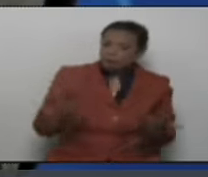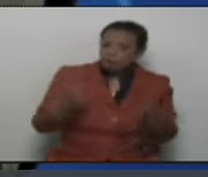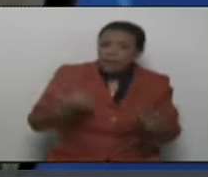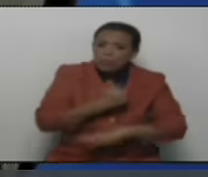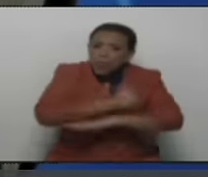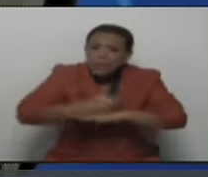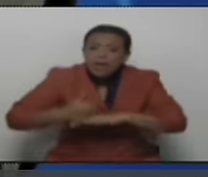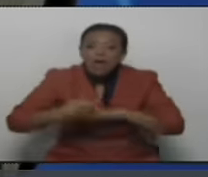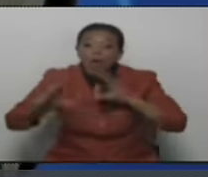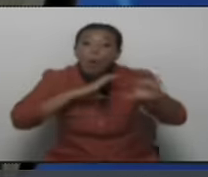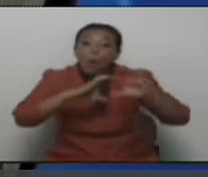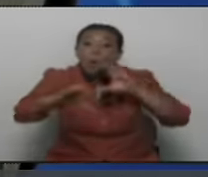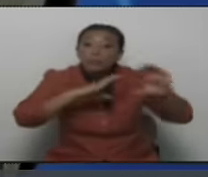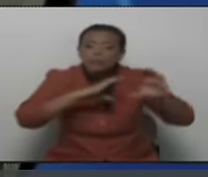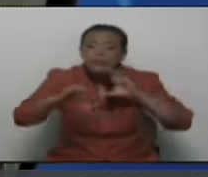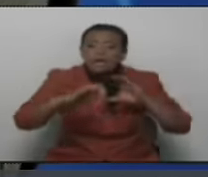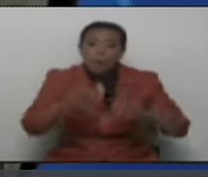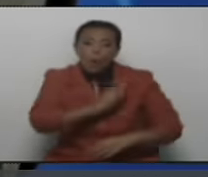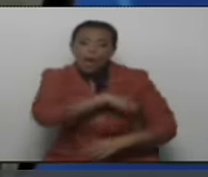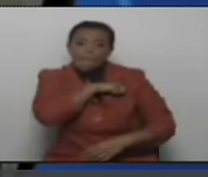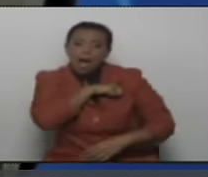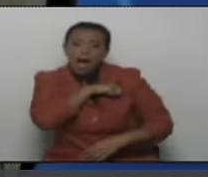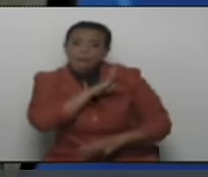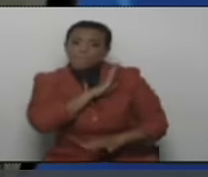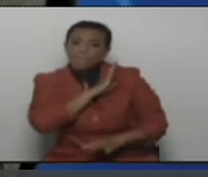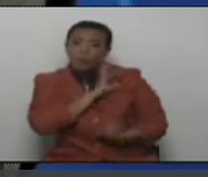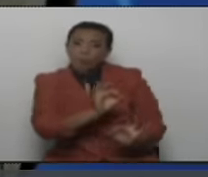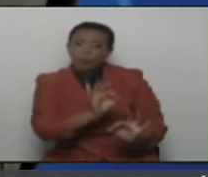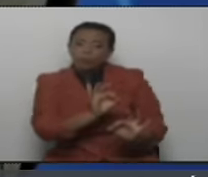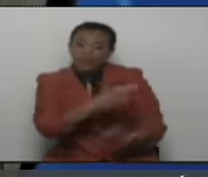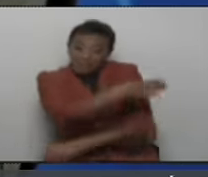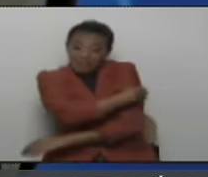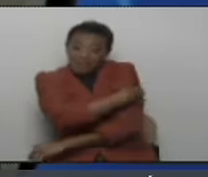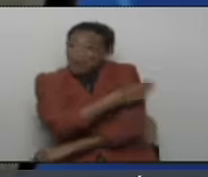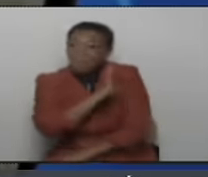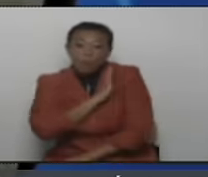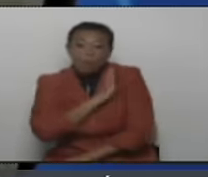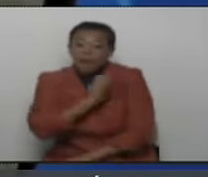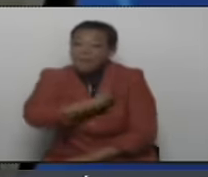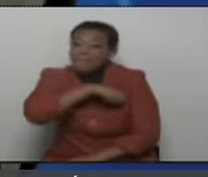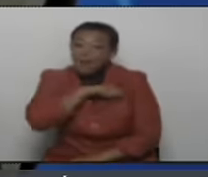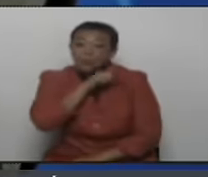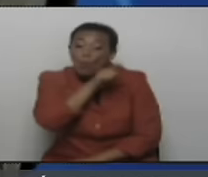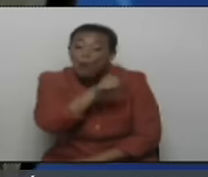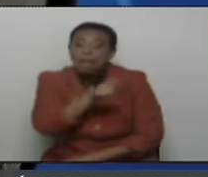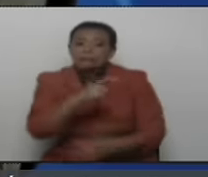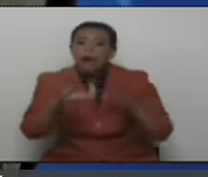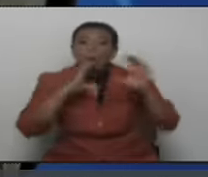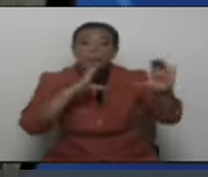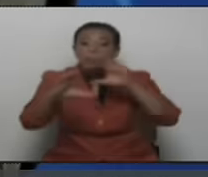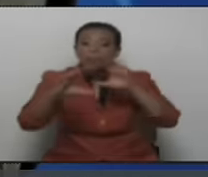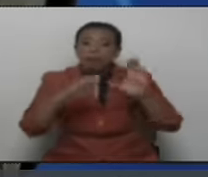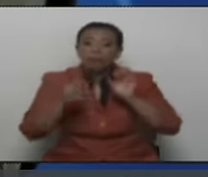en los medios dominantes, hegemónicos de la derecha española, fue